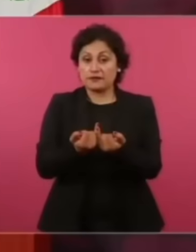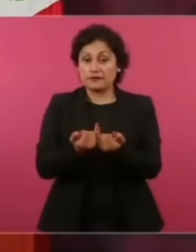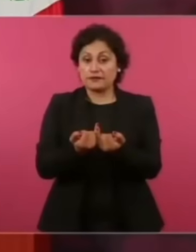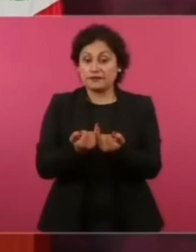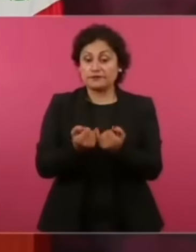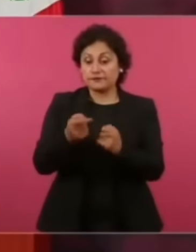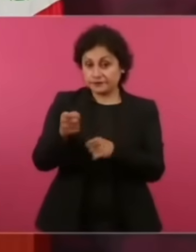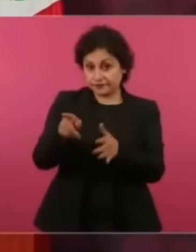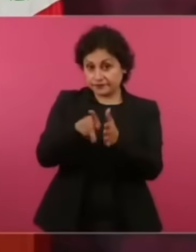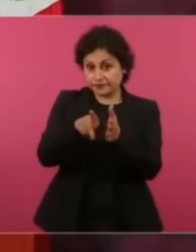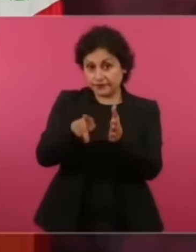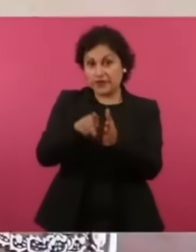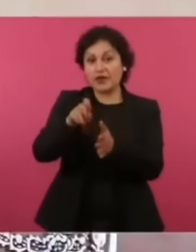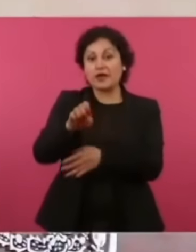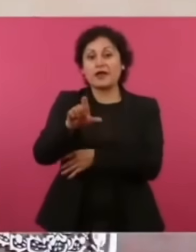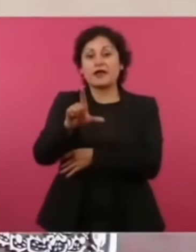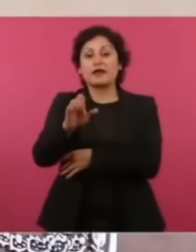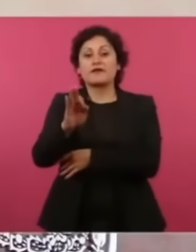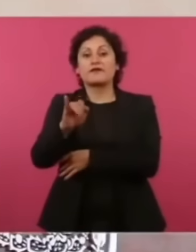el financiero,